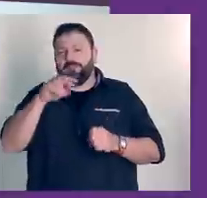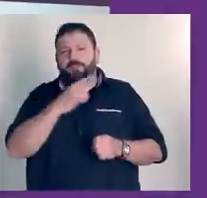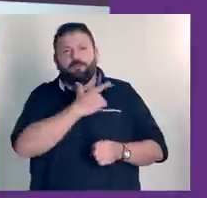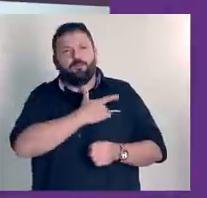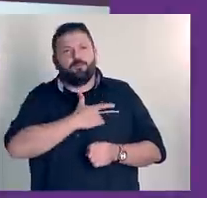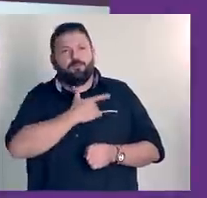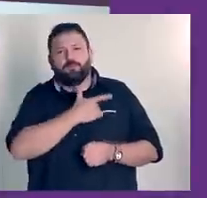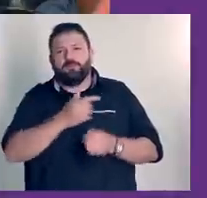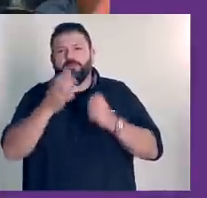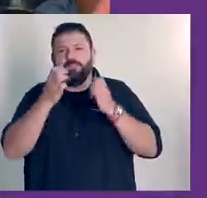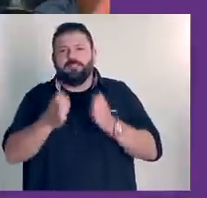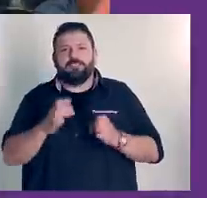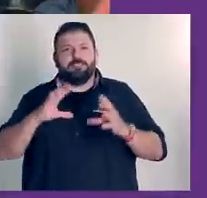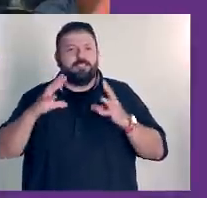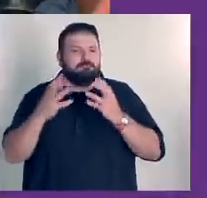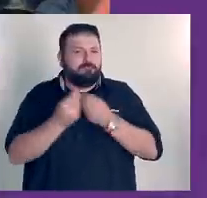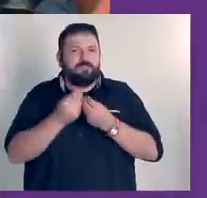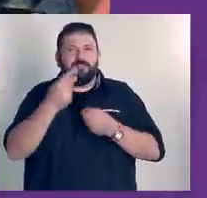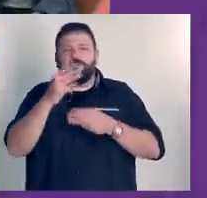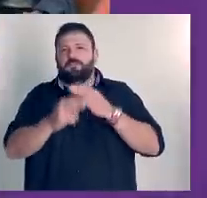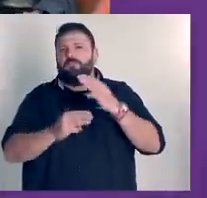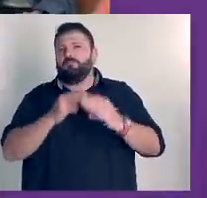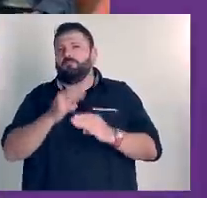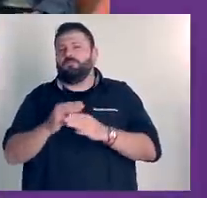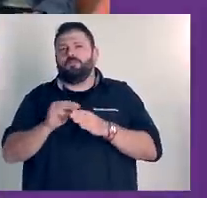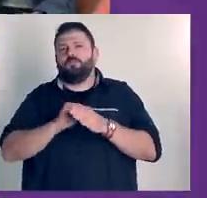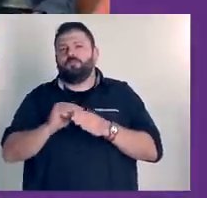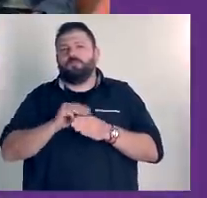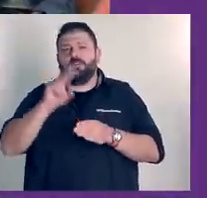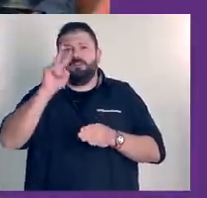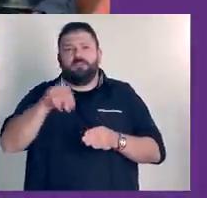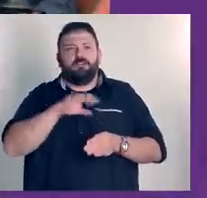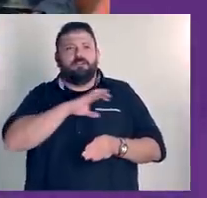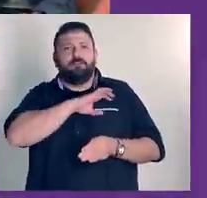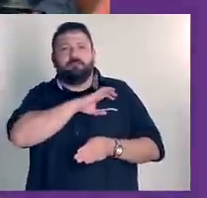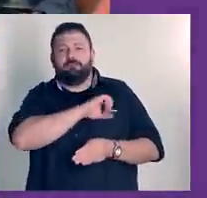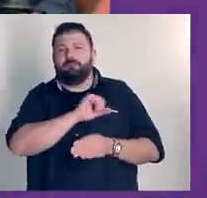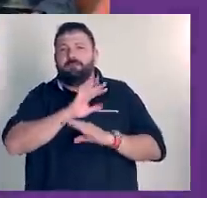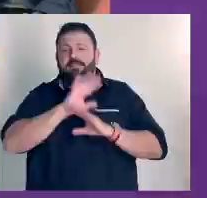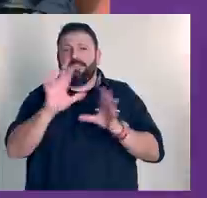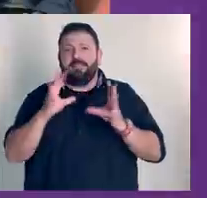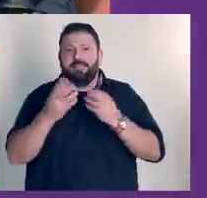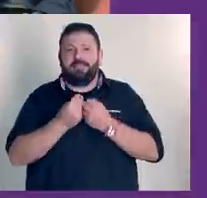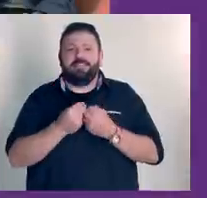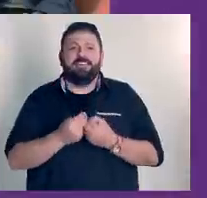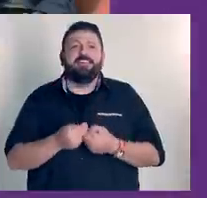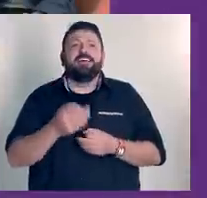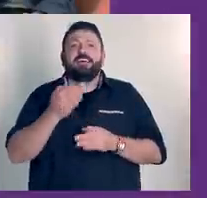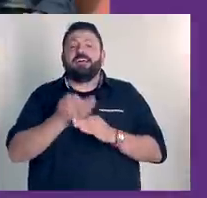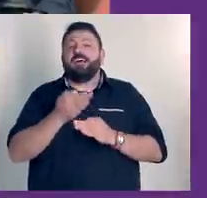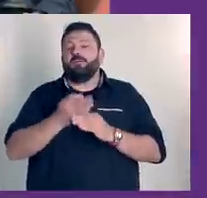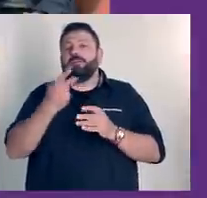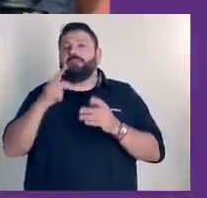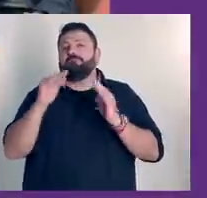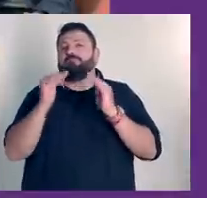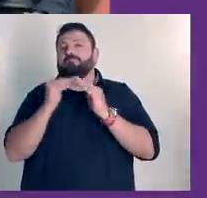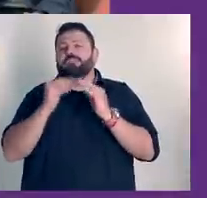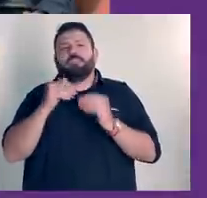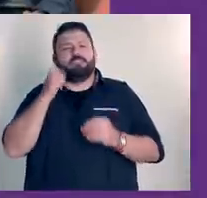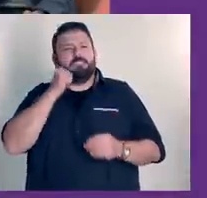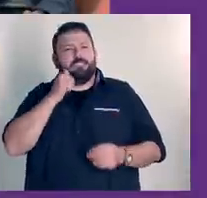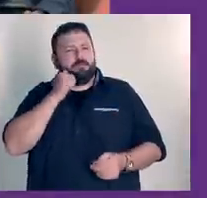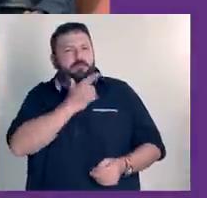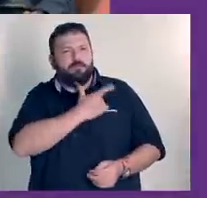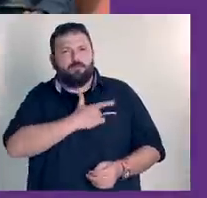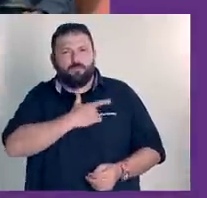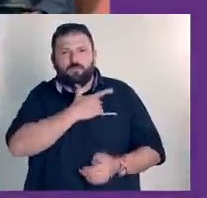estar aquí en el Mundo Morado, ya saben que me encanta. Ahora ya no estuvimos en mi set, pero bueno, aquí desde casa siempre es un gusto saludar